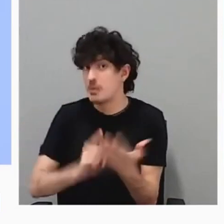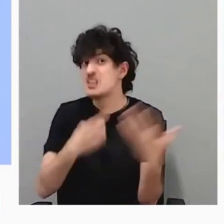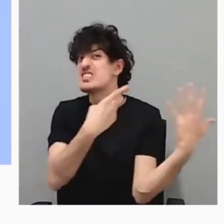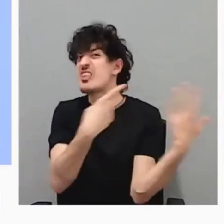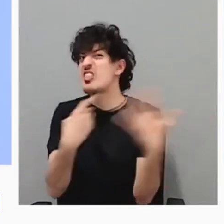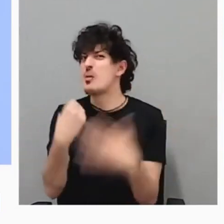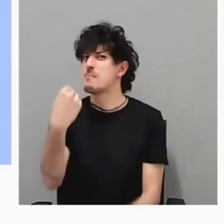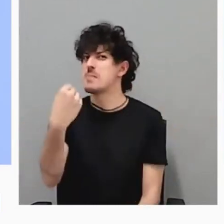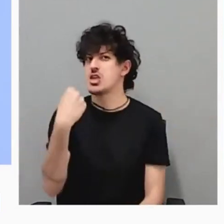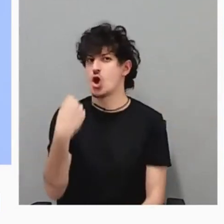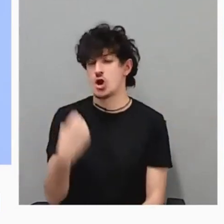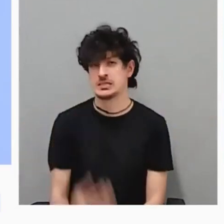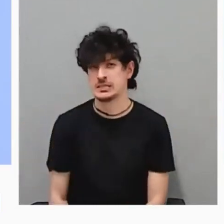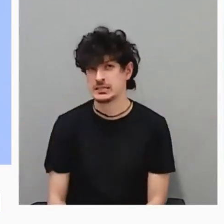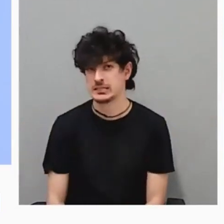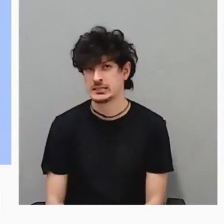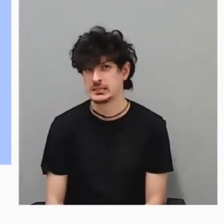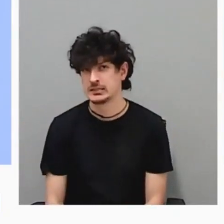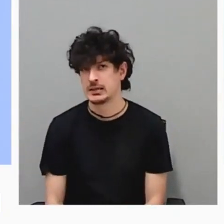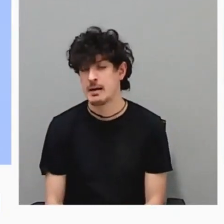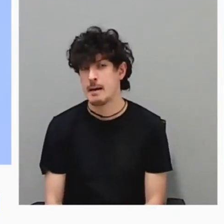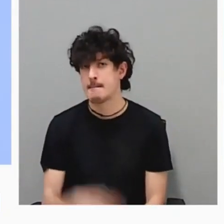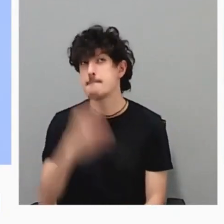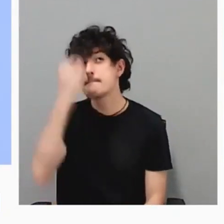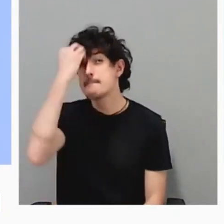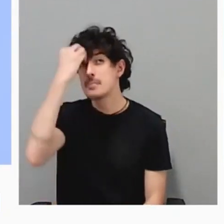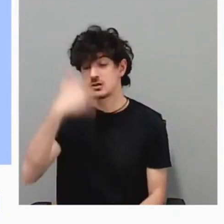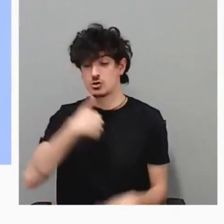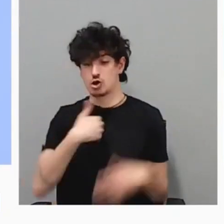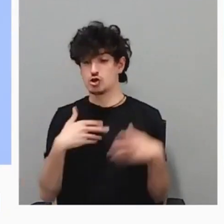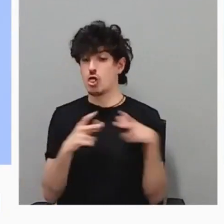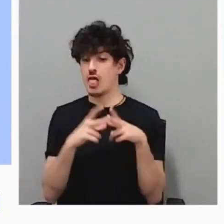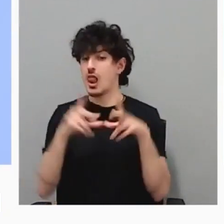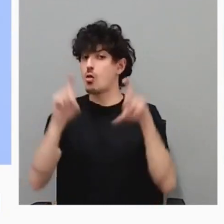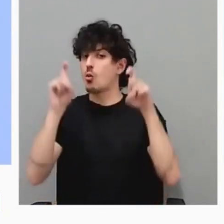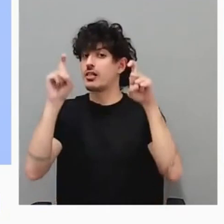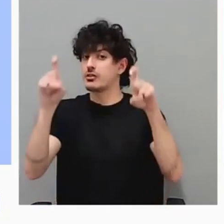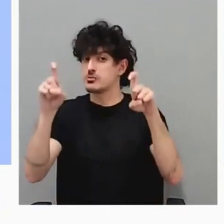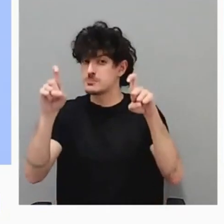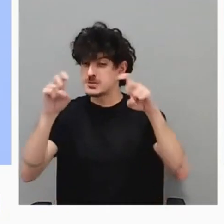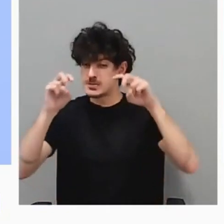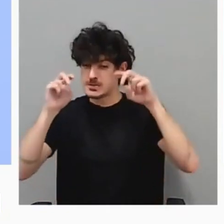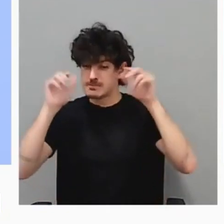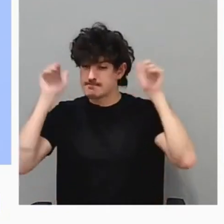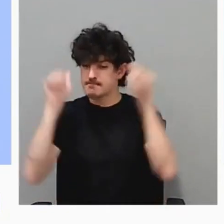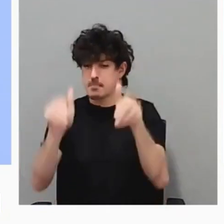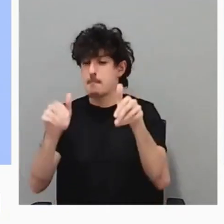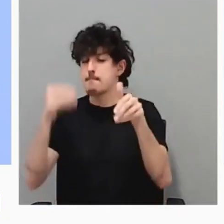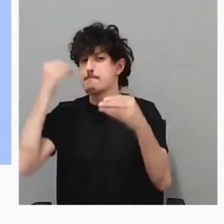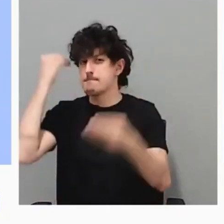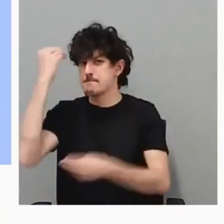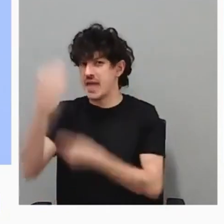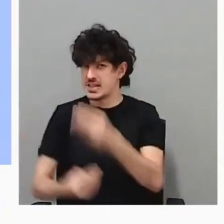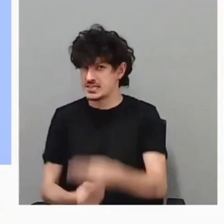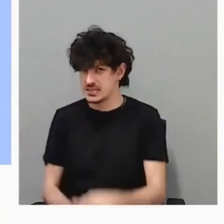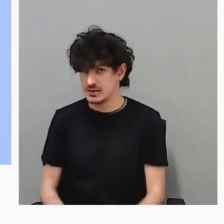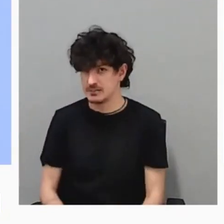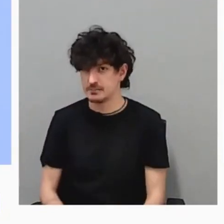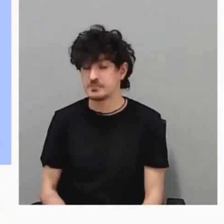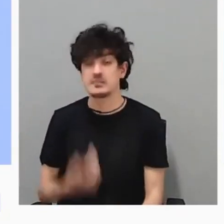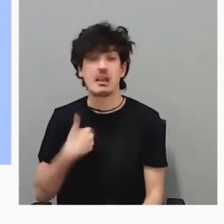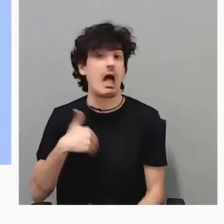Entonces, pensemos en ese rol social de la educación. Y yo, después de hacer esta introducción